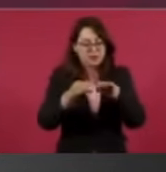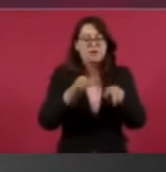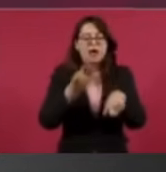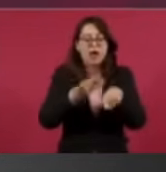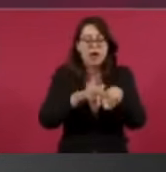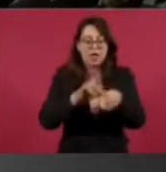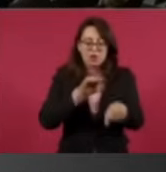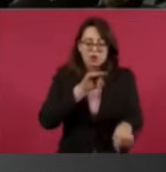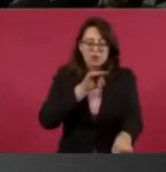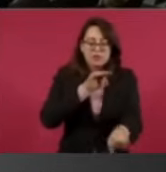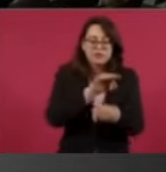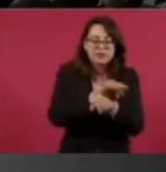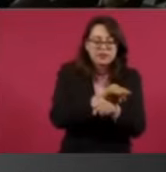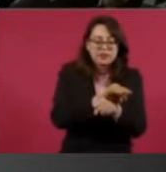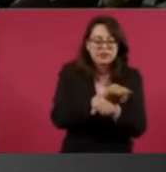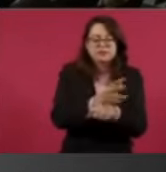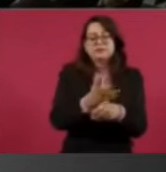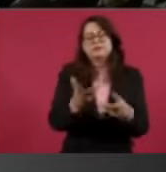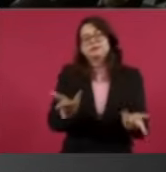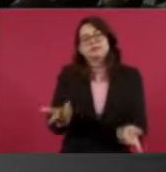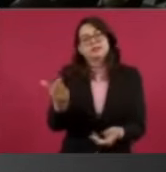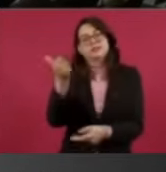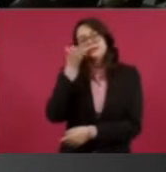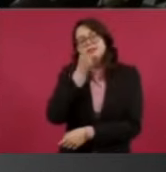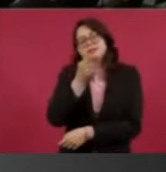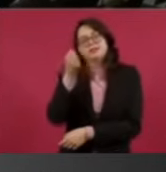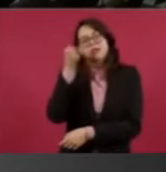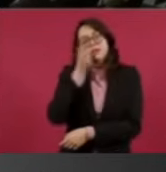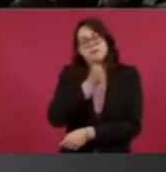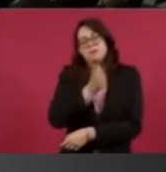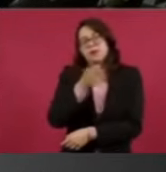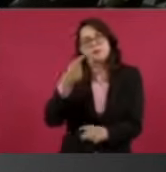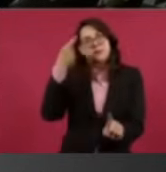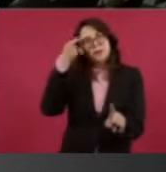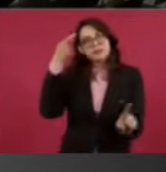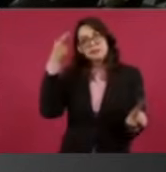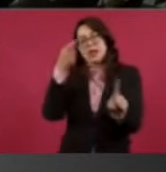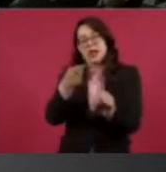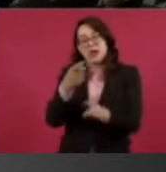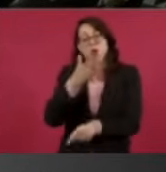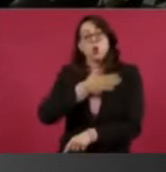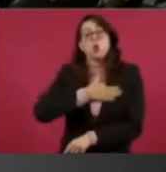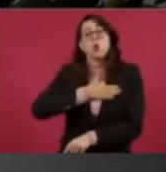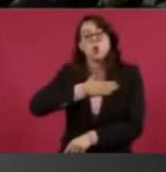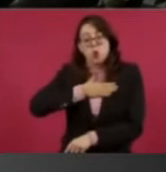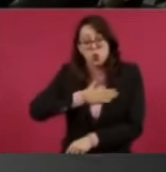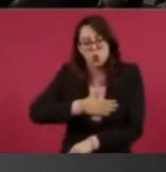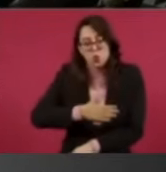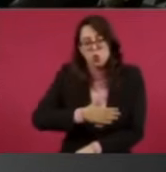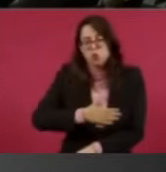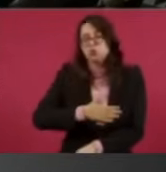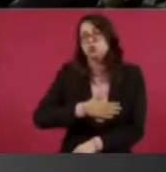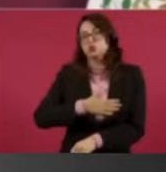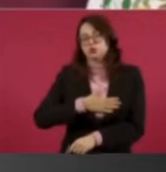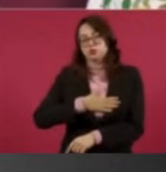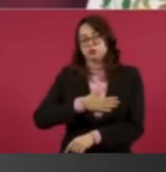se tiene que considerar como un acto de justicia, pero también